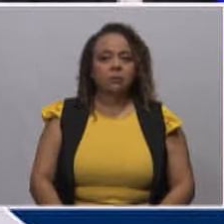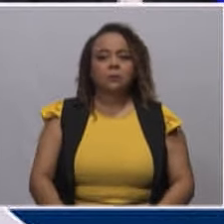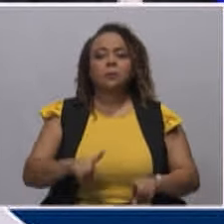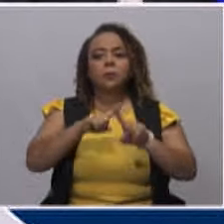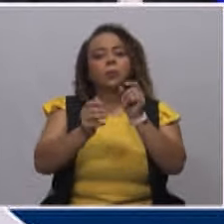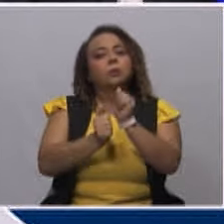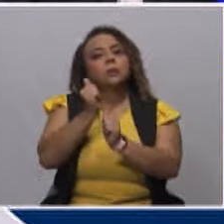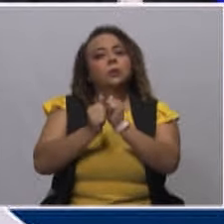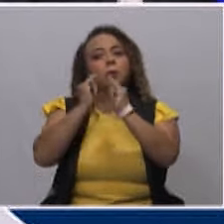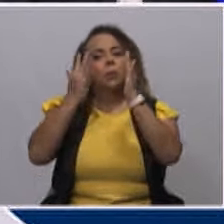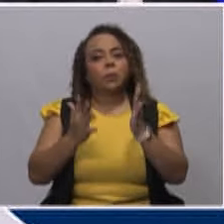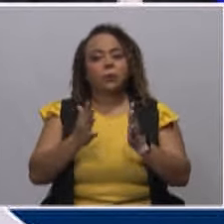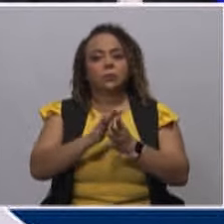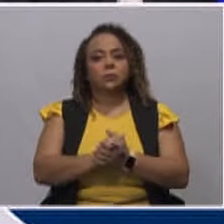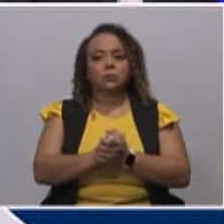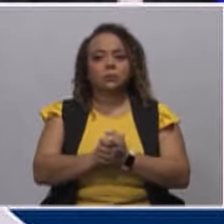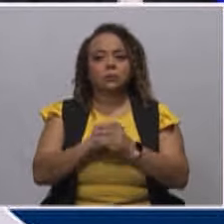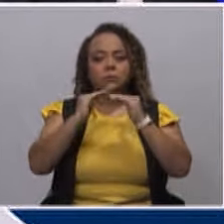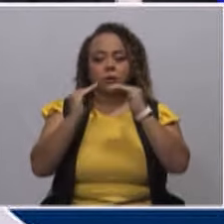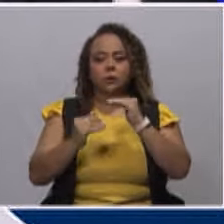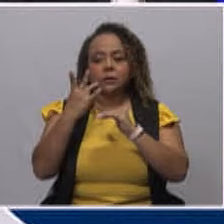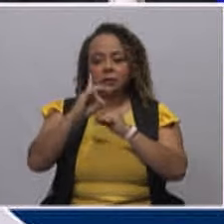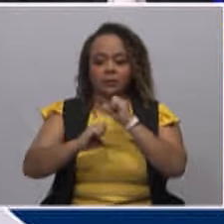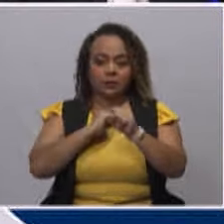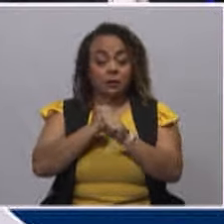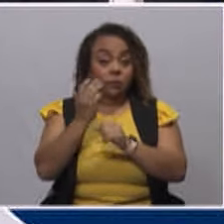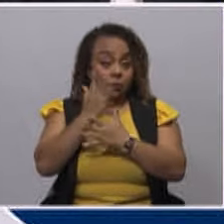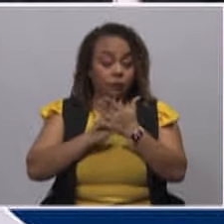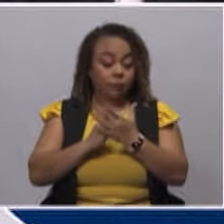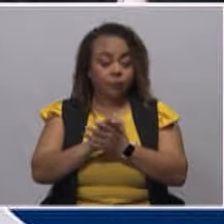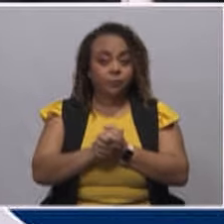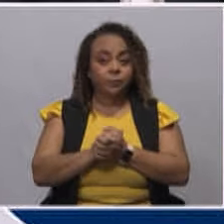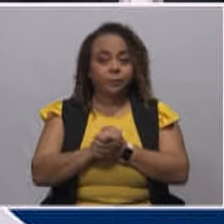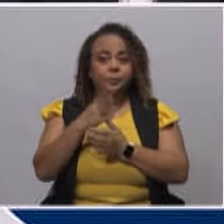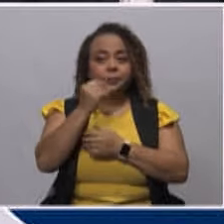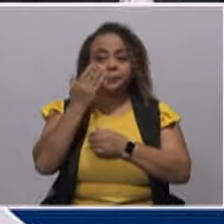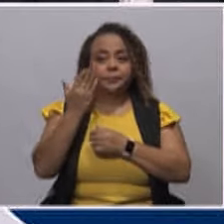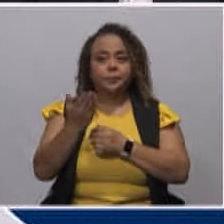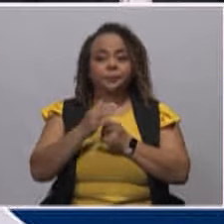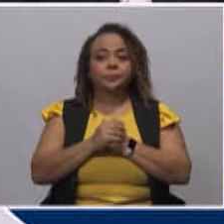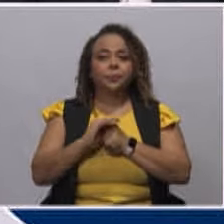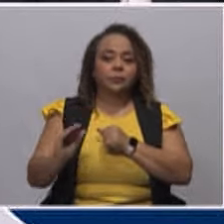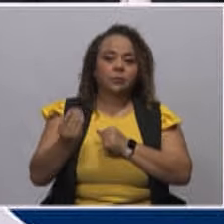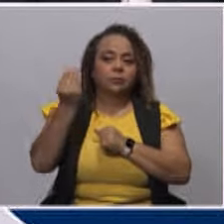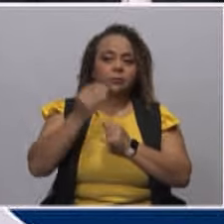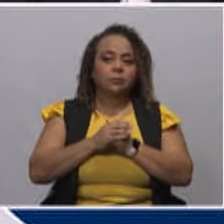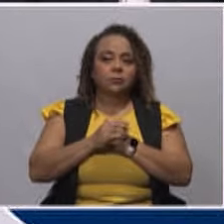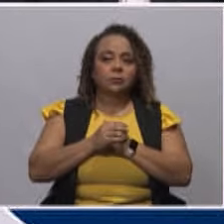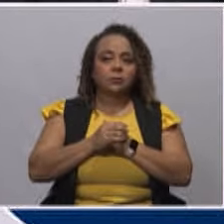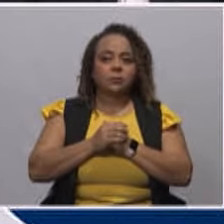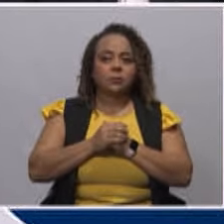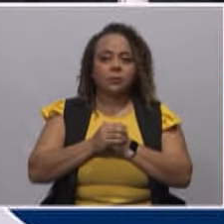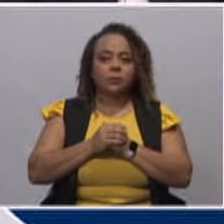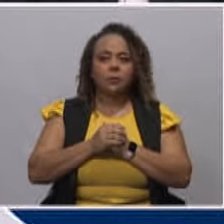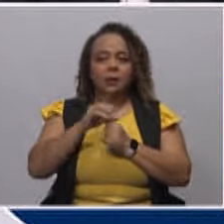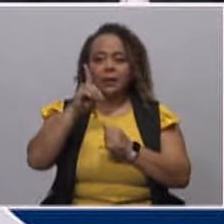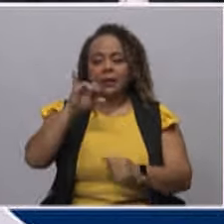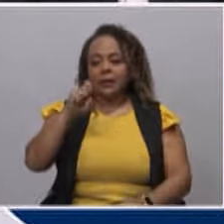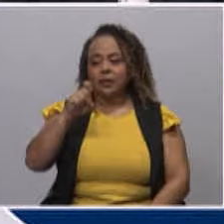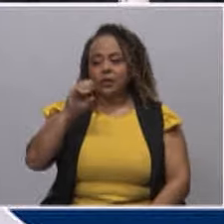mayoría son jugadores menores de 17 años algunos y este este muchacho yan Paolo